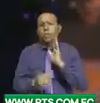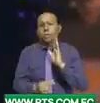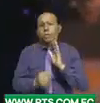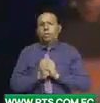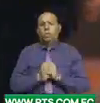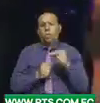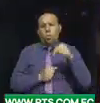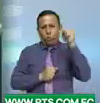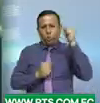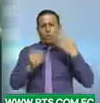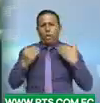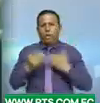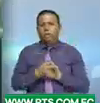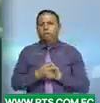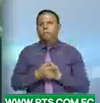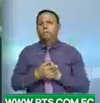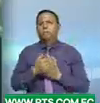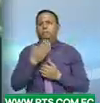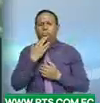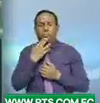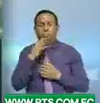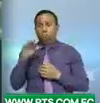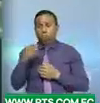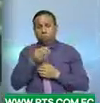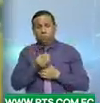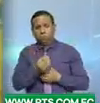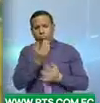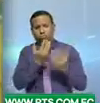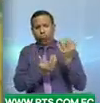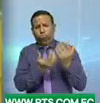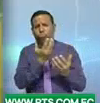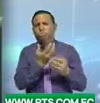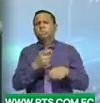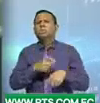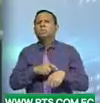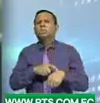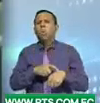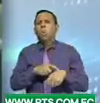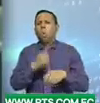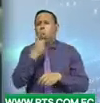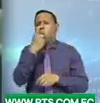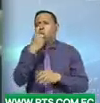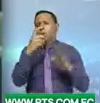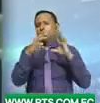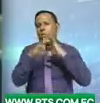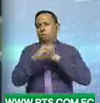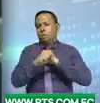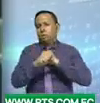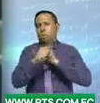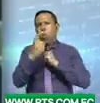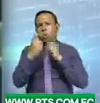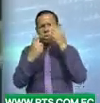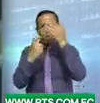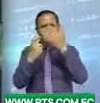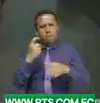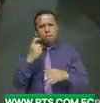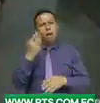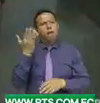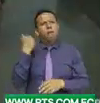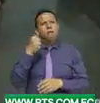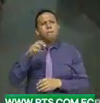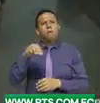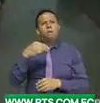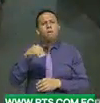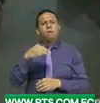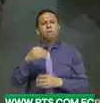norte de Guayaquil. Incendio al frente. El hecho ocurrió a las 23 horas con 30 minutos del miércoles,